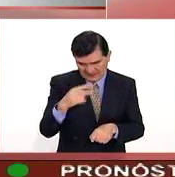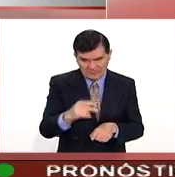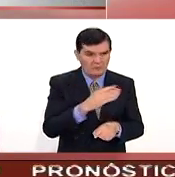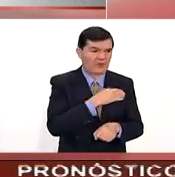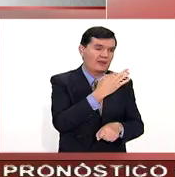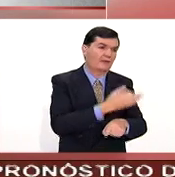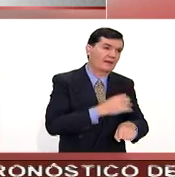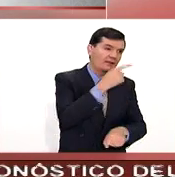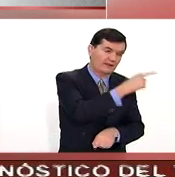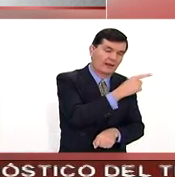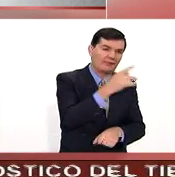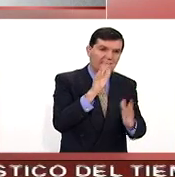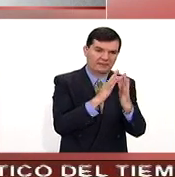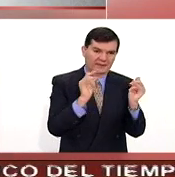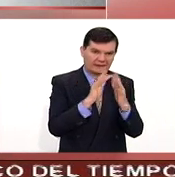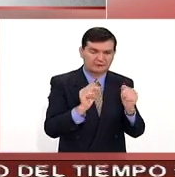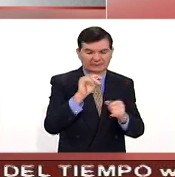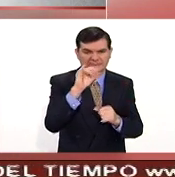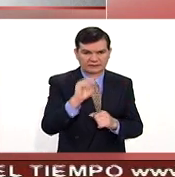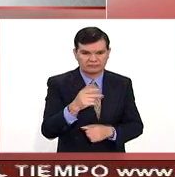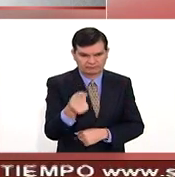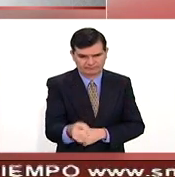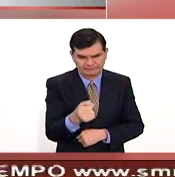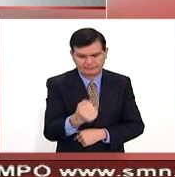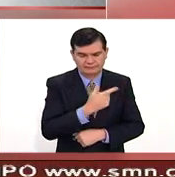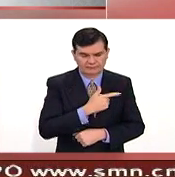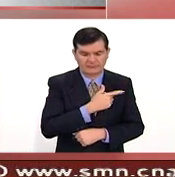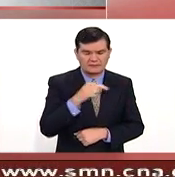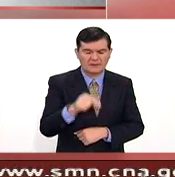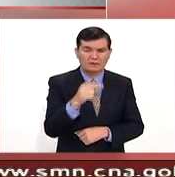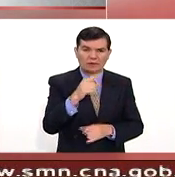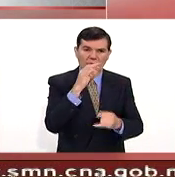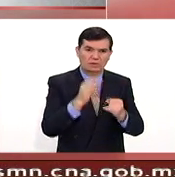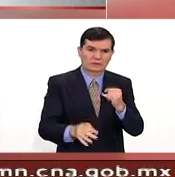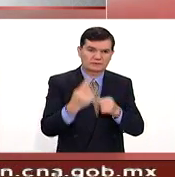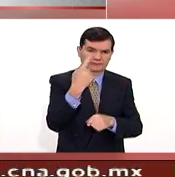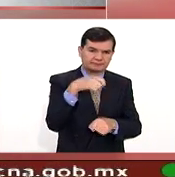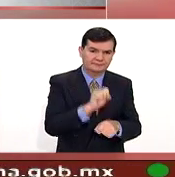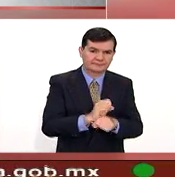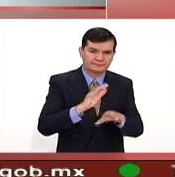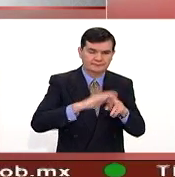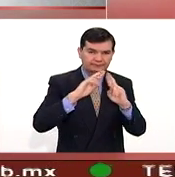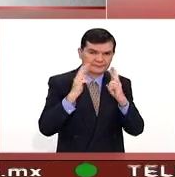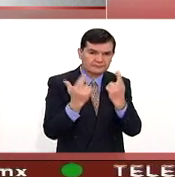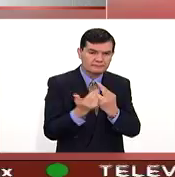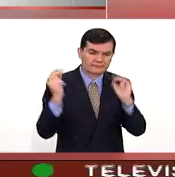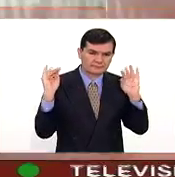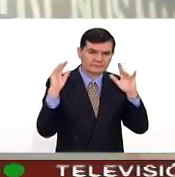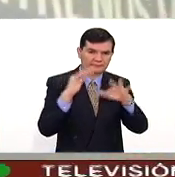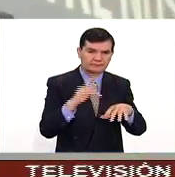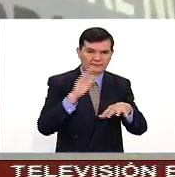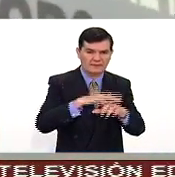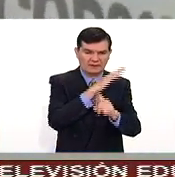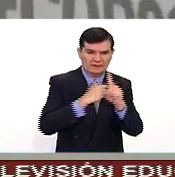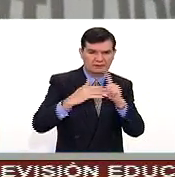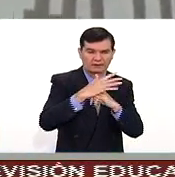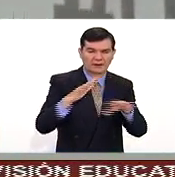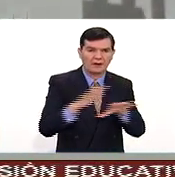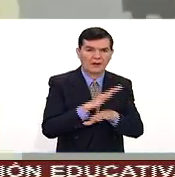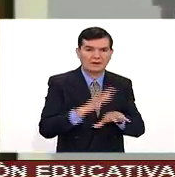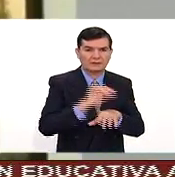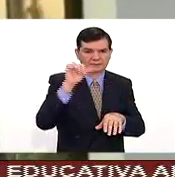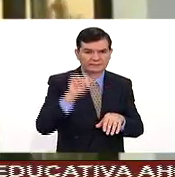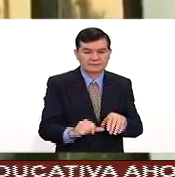Pati, y Omar también. Efectivamente, pues hemos estado cubriendo aquí la última semana de las reuniones de la Cumbre de Cambio Climático, que